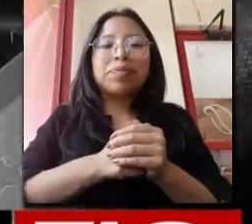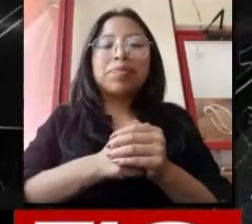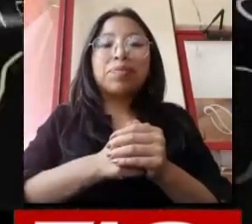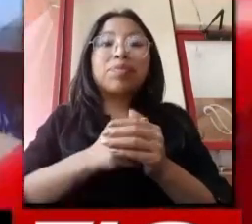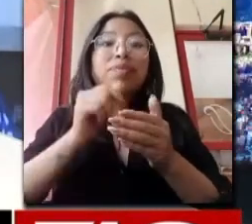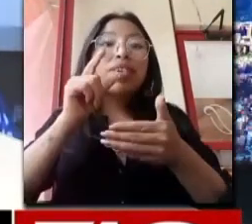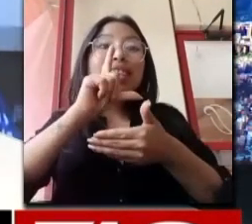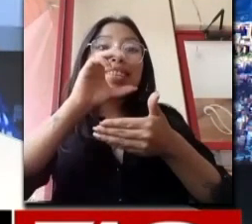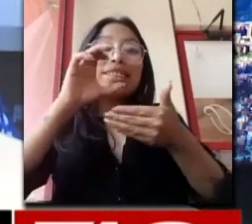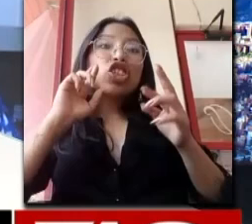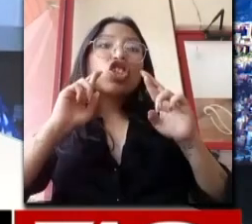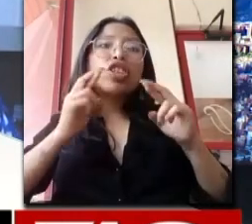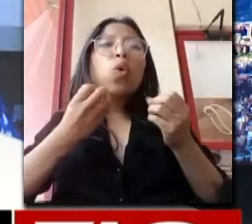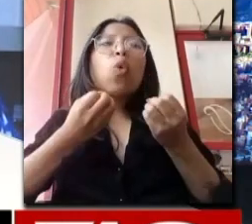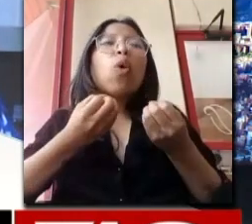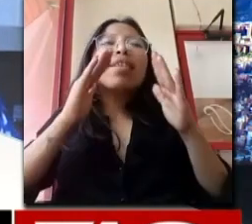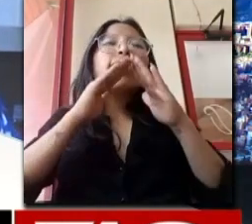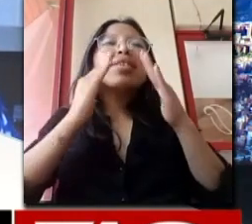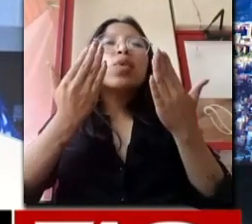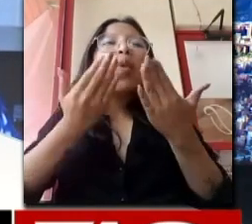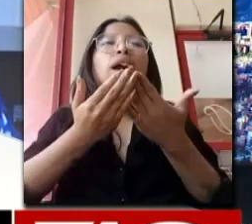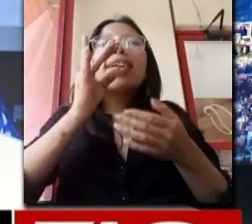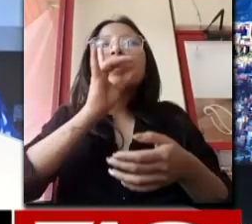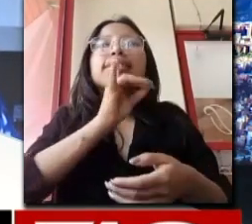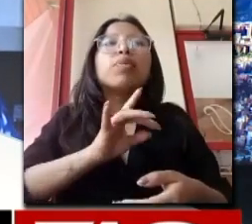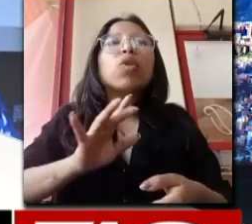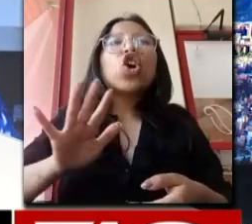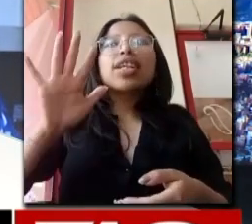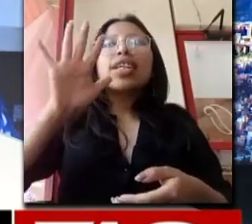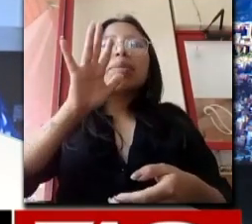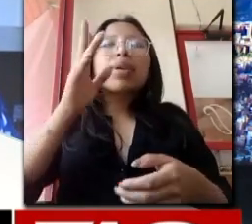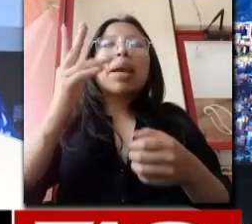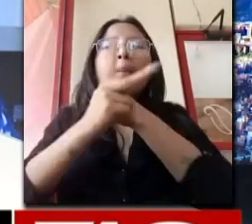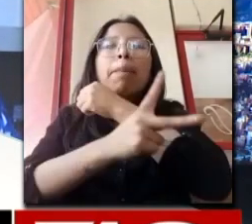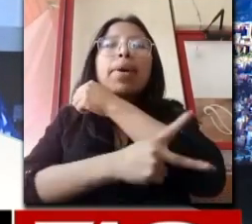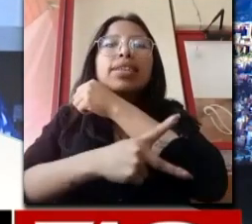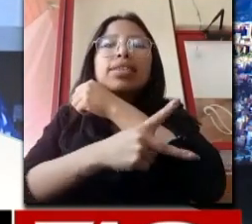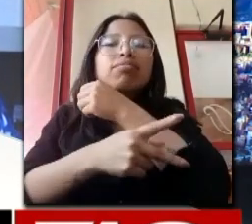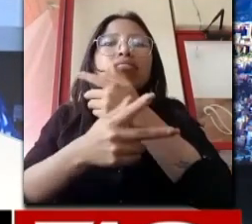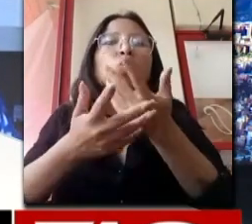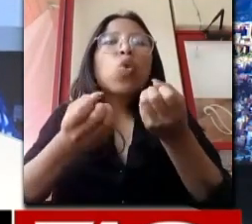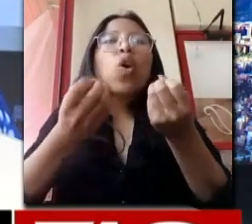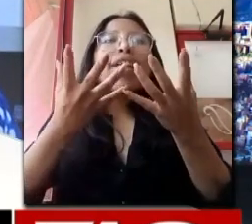de sordos a nivel nacional van a participar como expositores de esta feria?